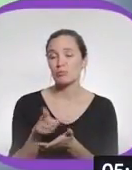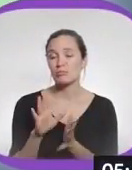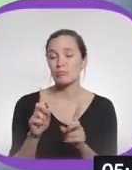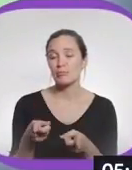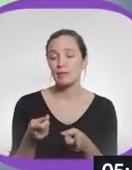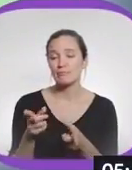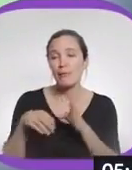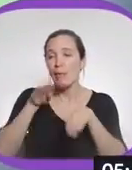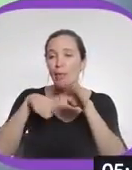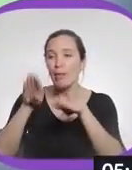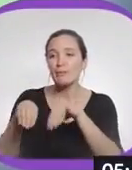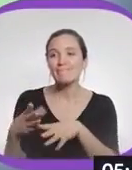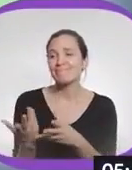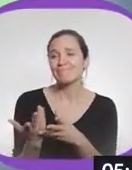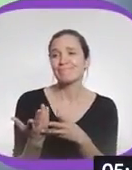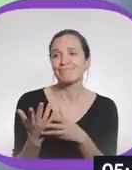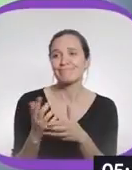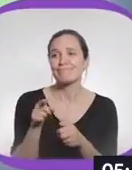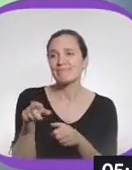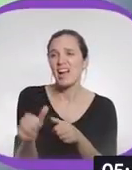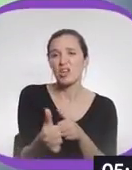contigo. Pero creo que ya no.